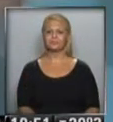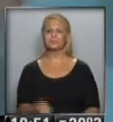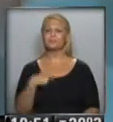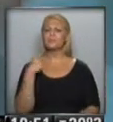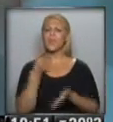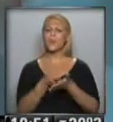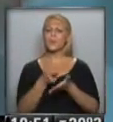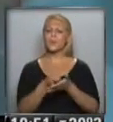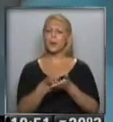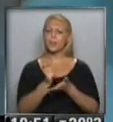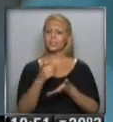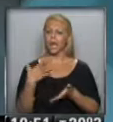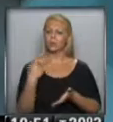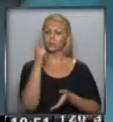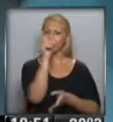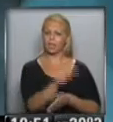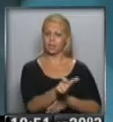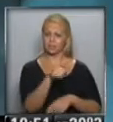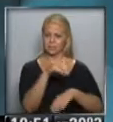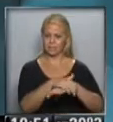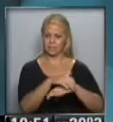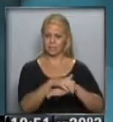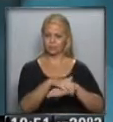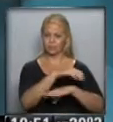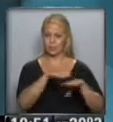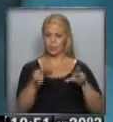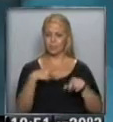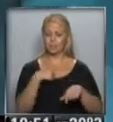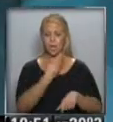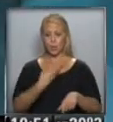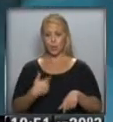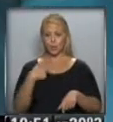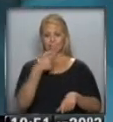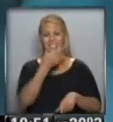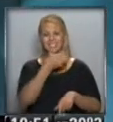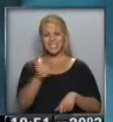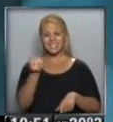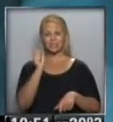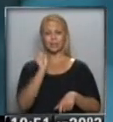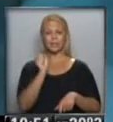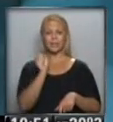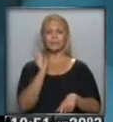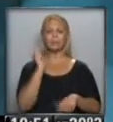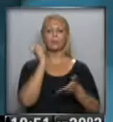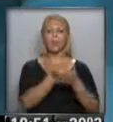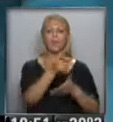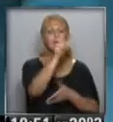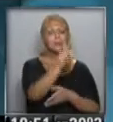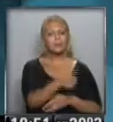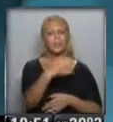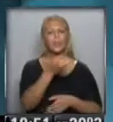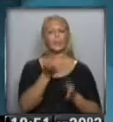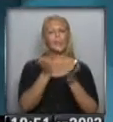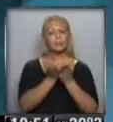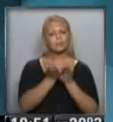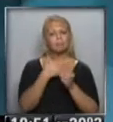Pago a autoridades de mesa. El gobierno nacional fijó una suma de 600 pesos para aquellos que se capaciten con